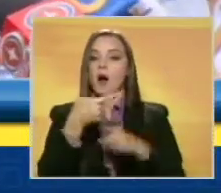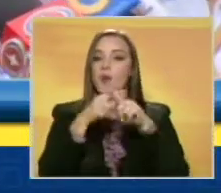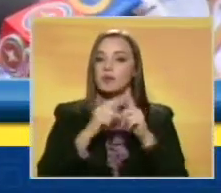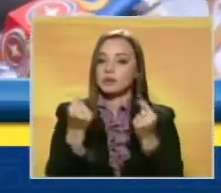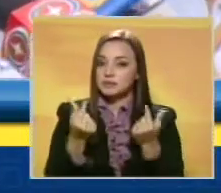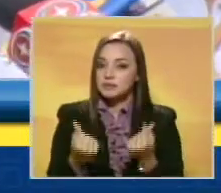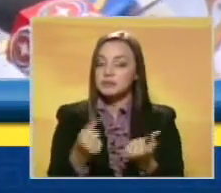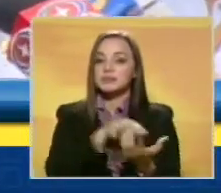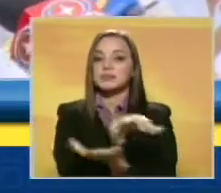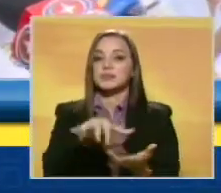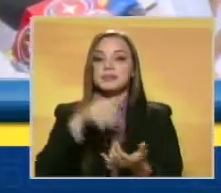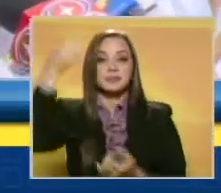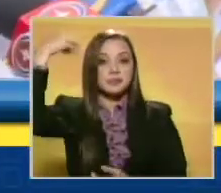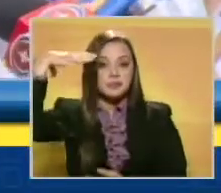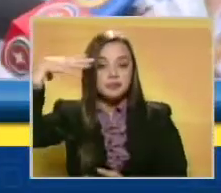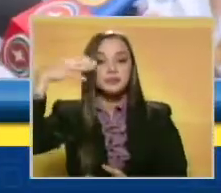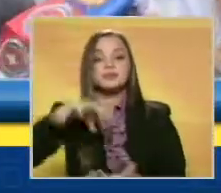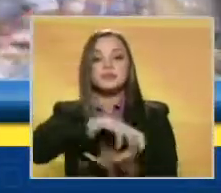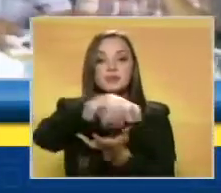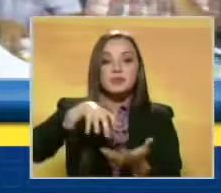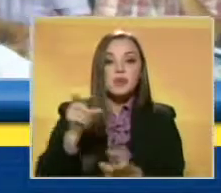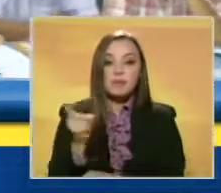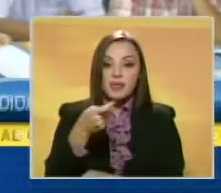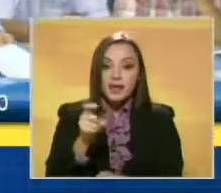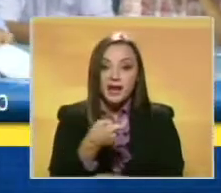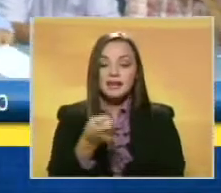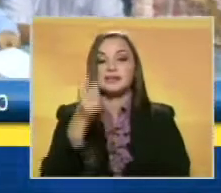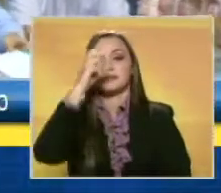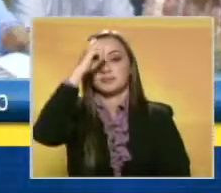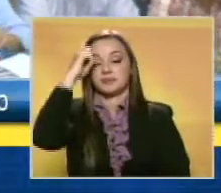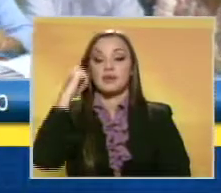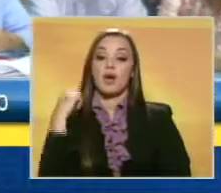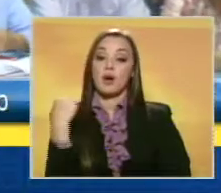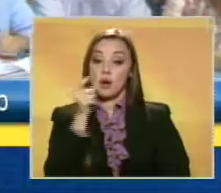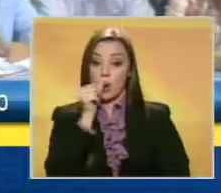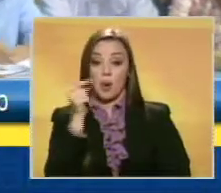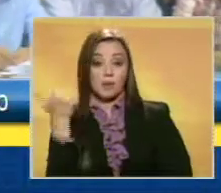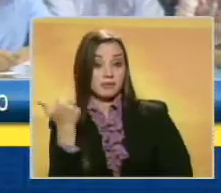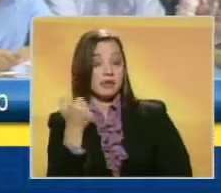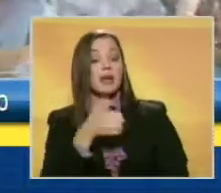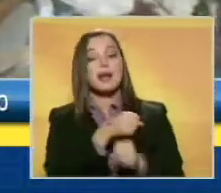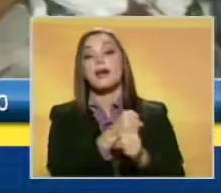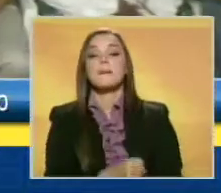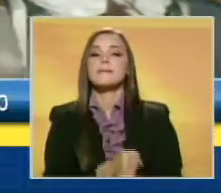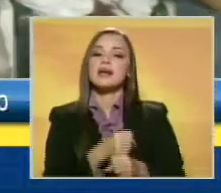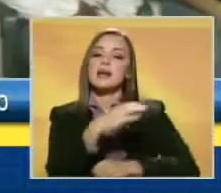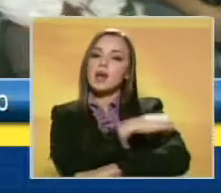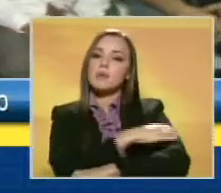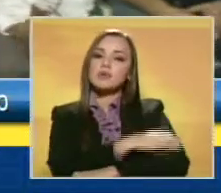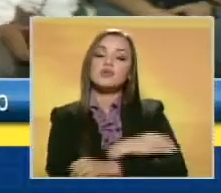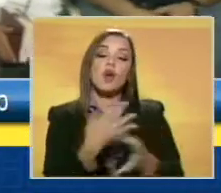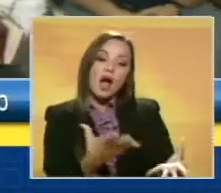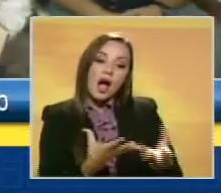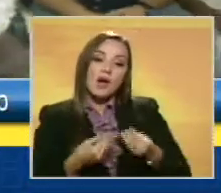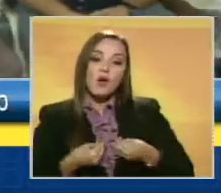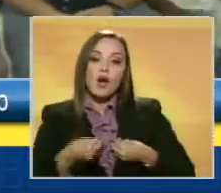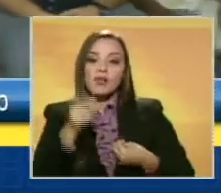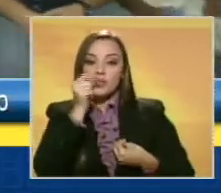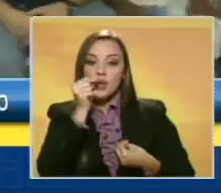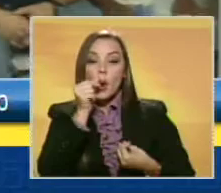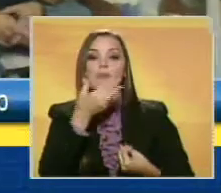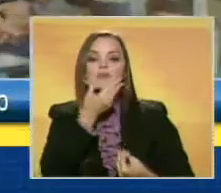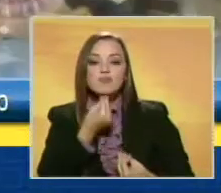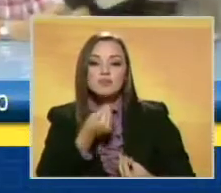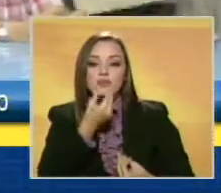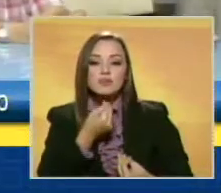el problema de la luz, el problema del gas. Falcón espera que la Mesa de la Unidad Regional acoja la propuesta de incluir a Ramón Guillermo Aveledo como